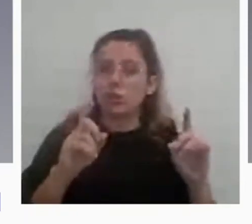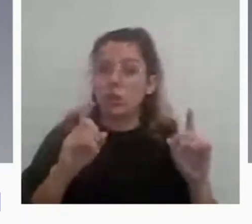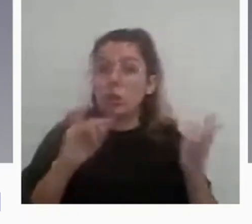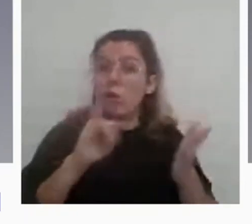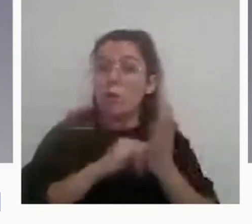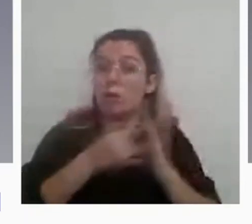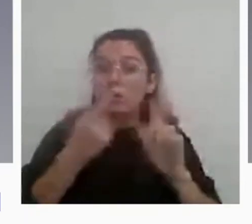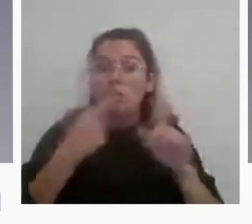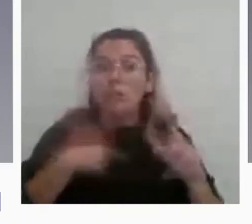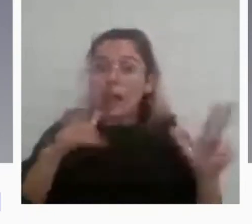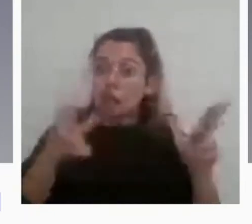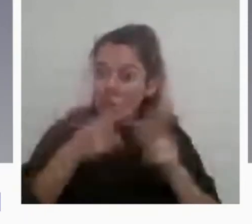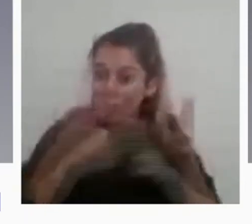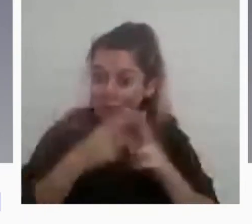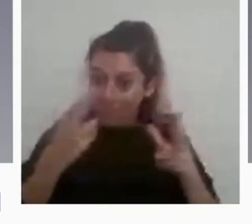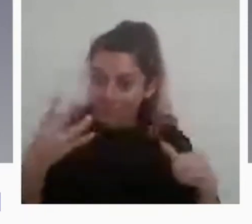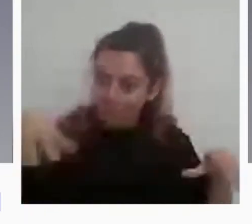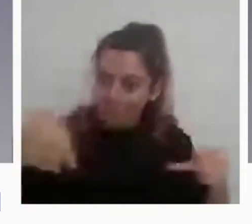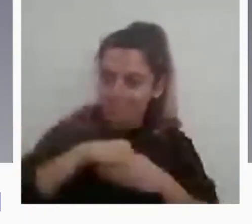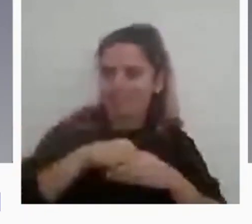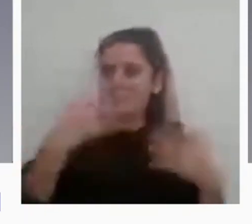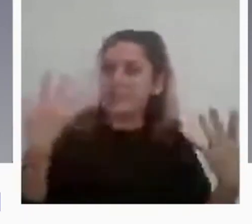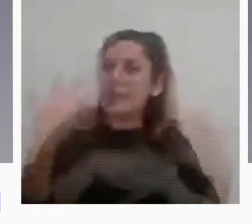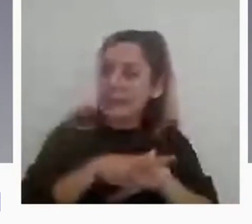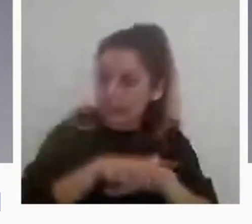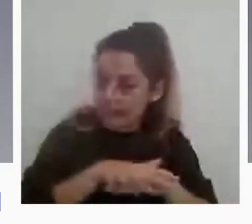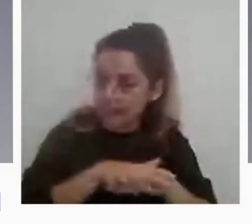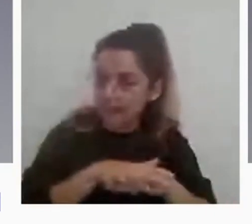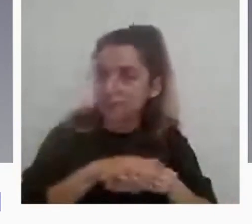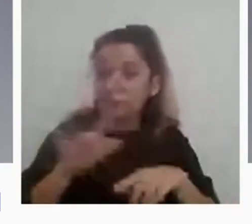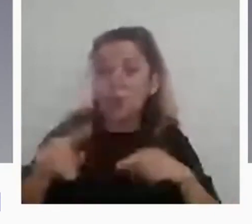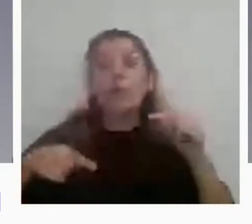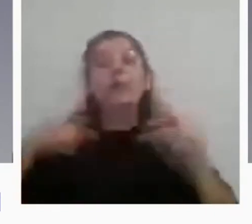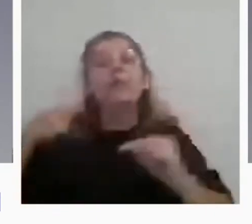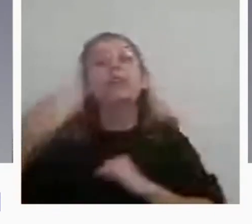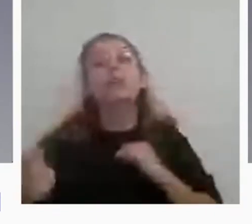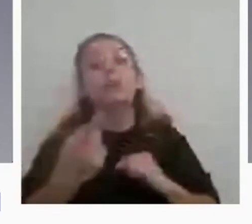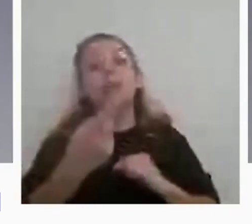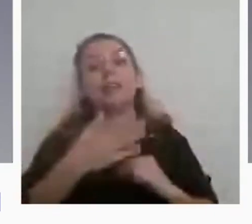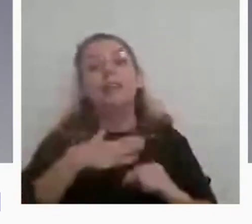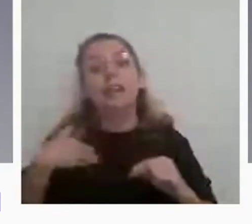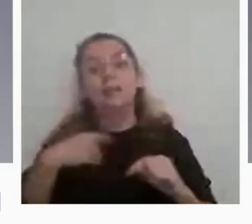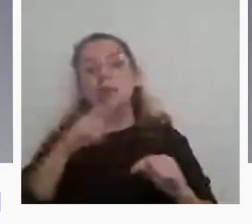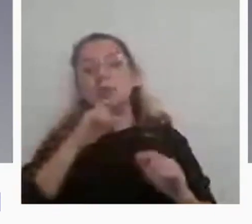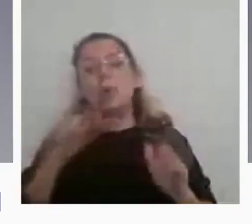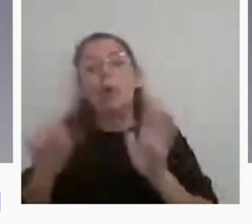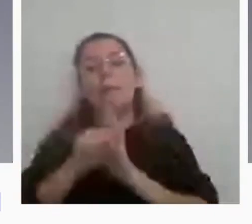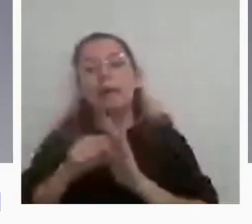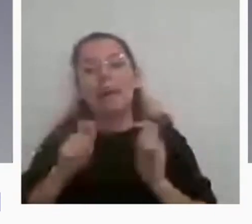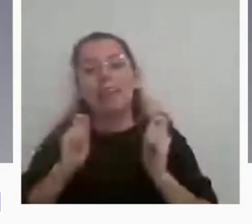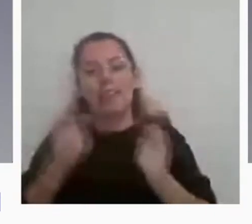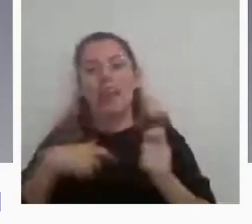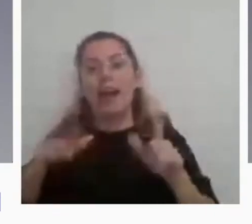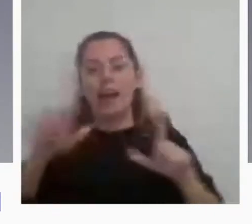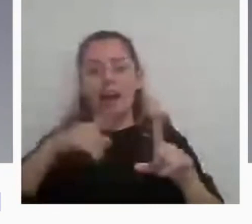una sociedad. Y claro, todo esto después queremos también tener impacto, no solo a nivel local, pero a nivel nacional. Por eso